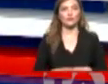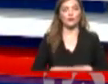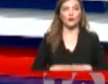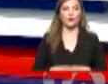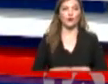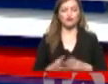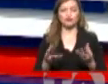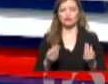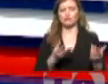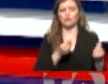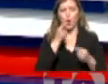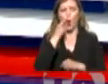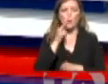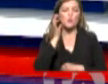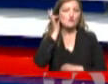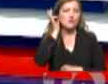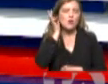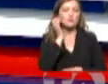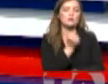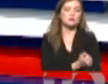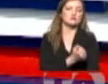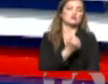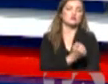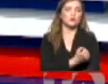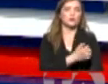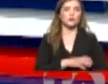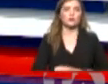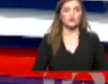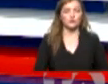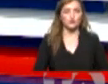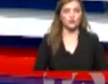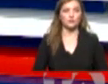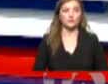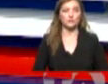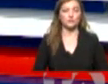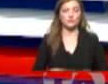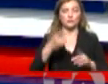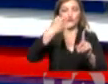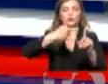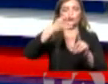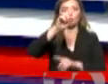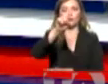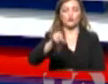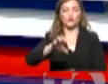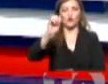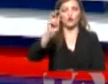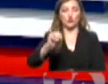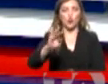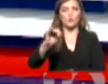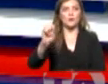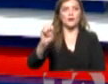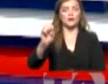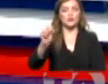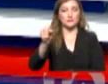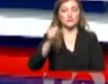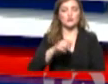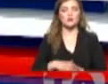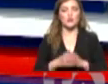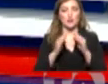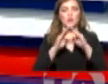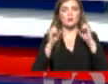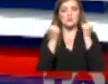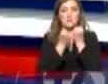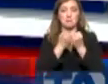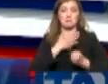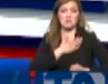deambulan decenas de hombres y mujeres consumidores de drogas, a los que se les conoce como los zombies. El Ministerio de Inclusión Económica asegura